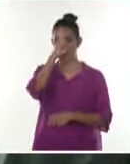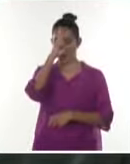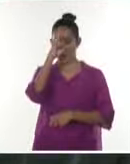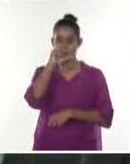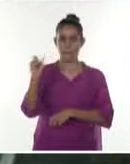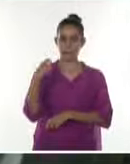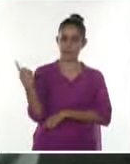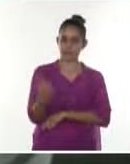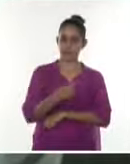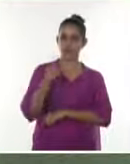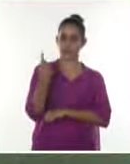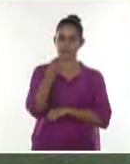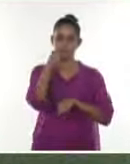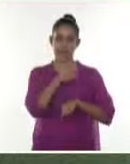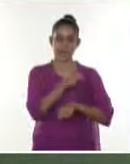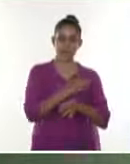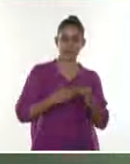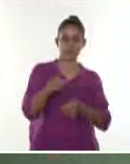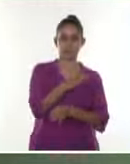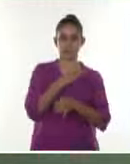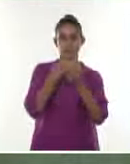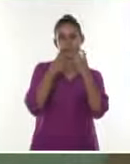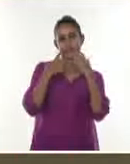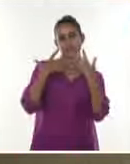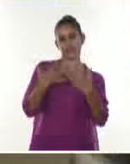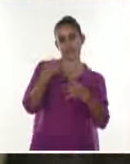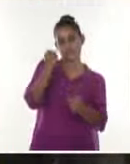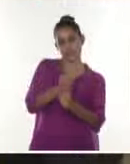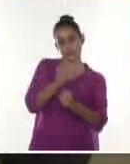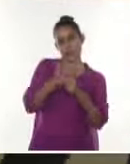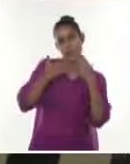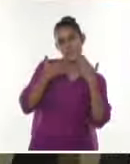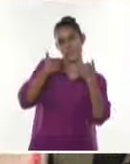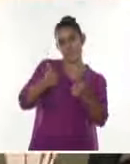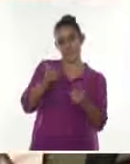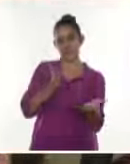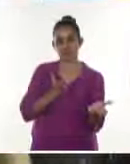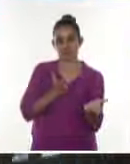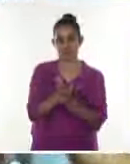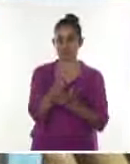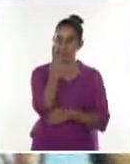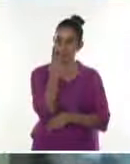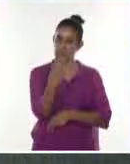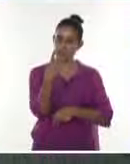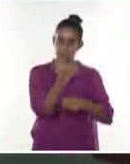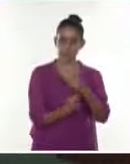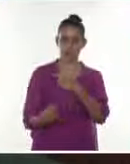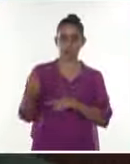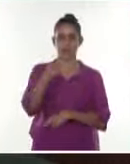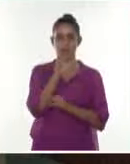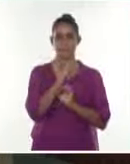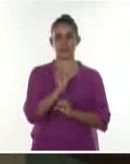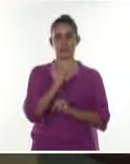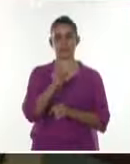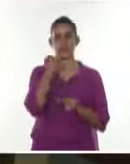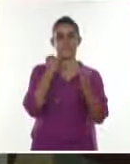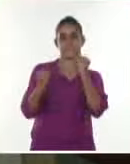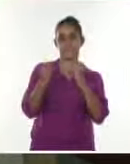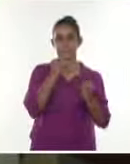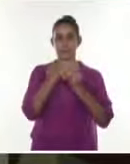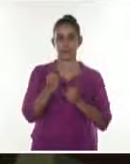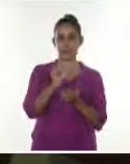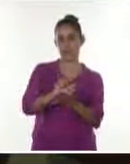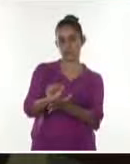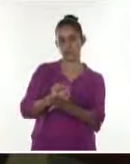Dr. Agustino Neto y reconoció el gran esfuerzo del personal para mantener el funcionamiento del mismo. Se interesó por la disponibilidad de